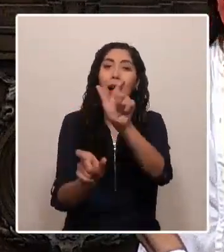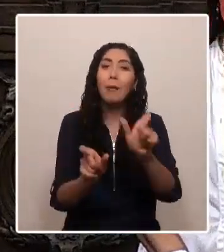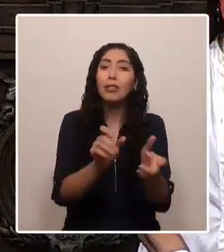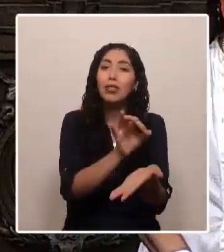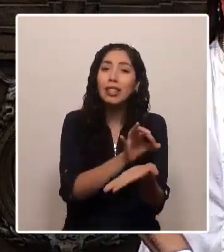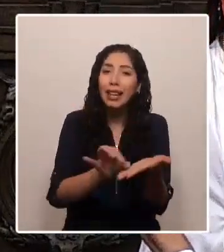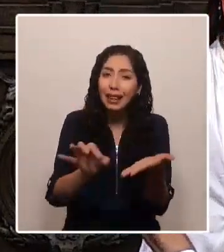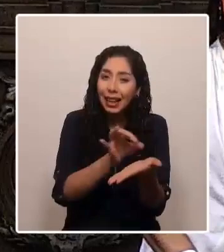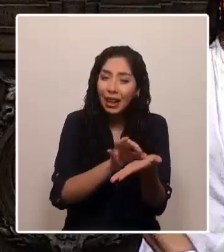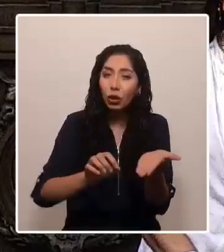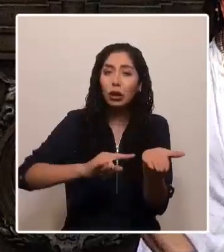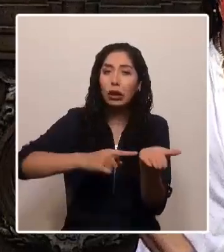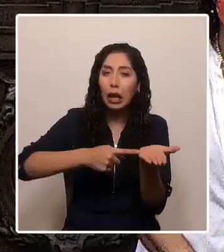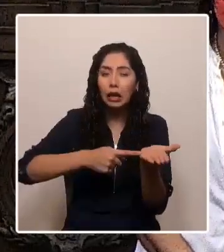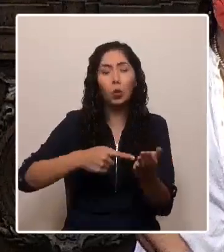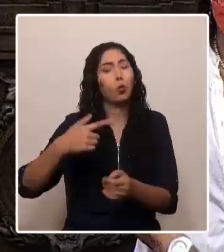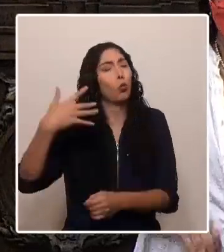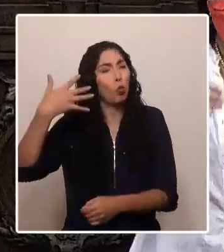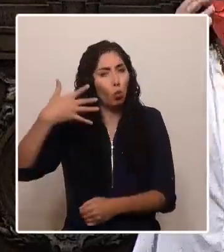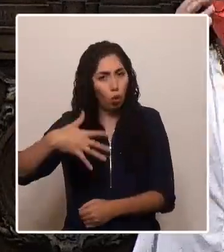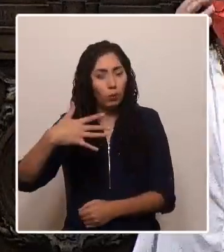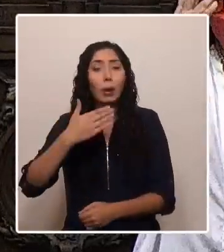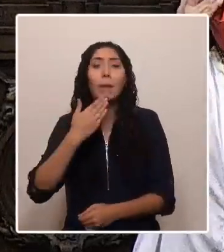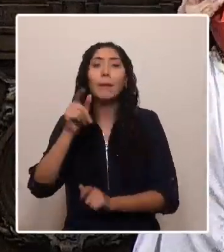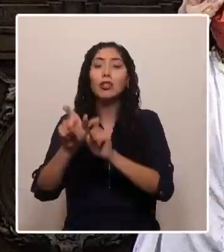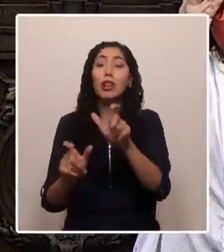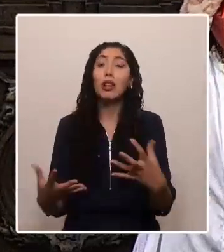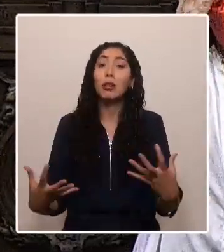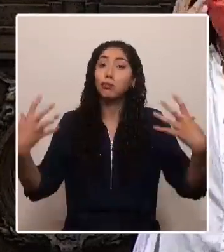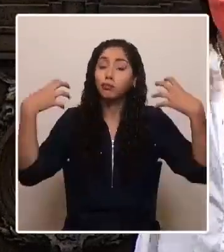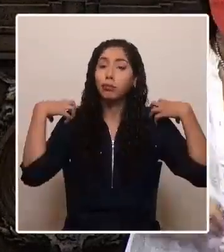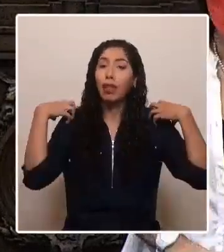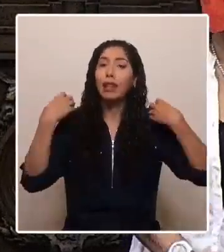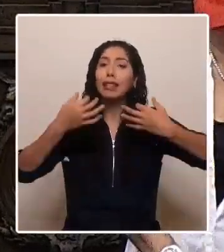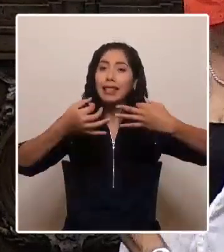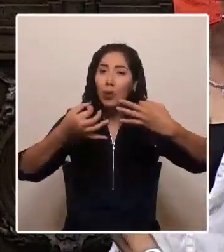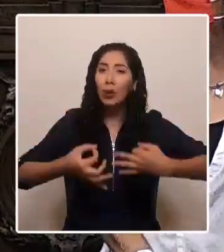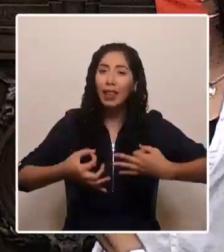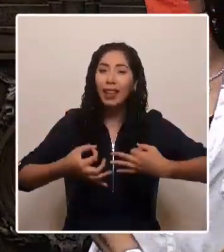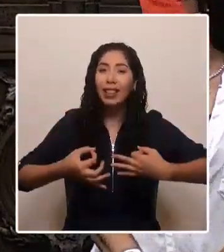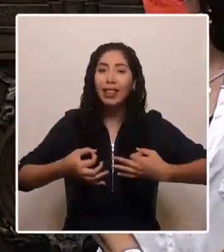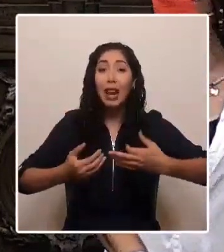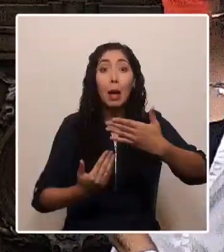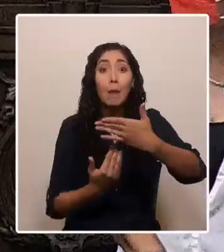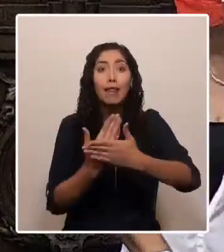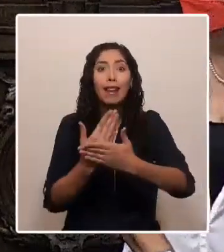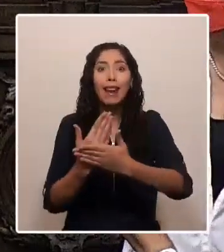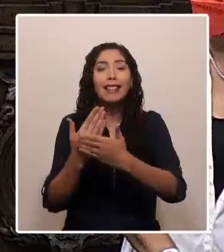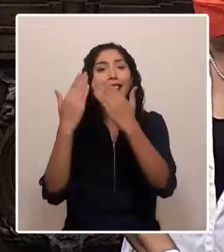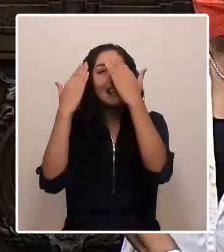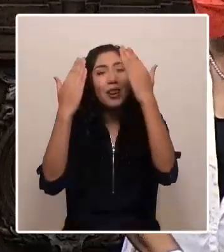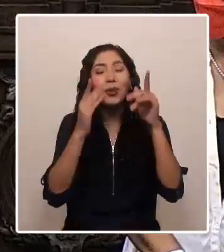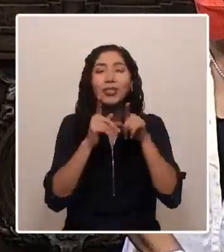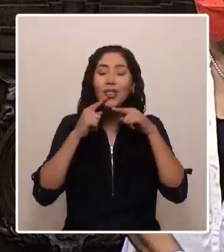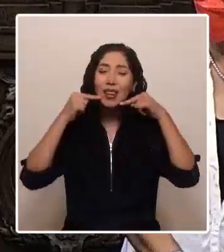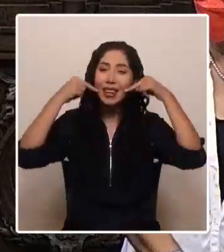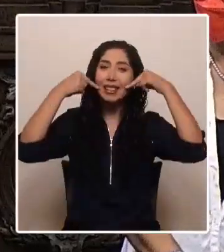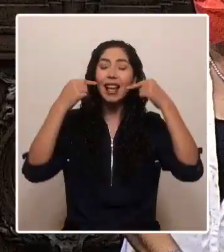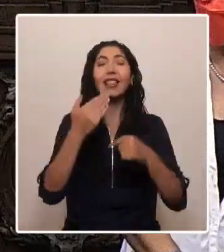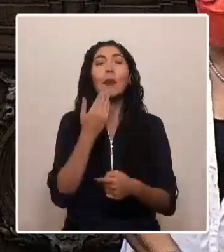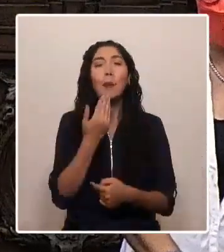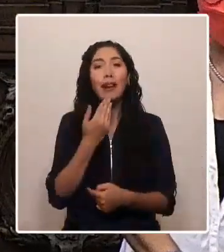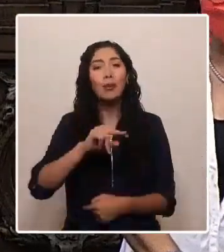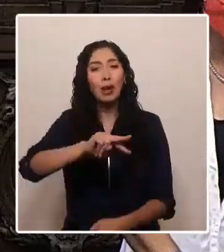técnicos indispensables, a los encargados de seguridad que nos saludan en las mañanas con buena sonrisa, a nuestra